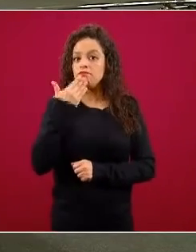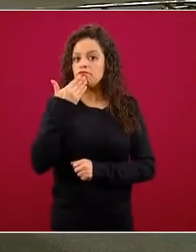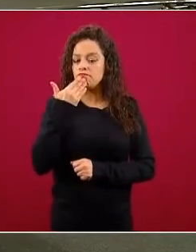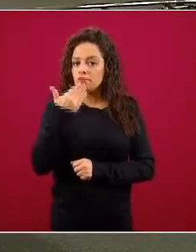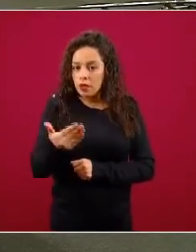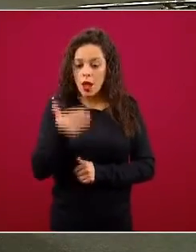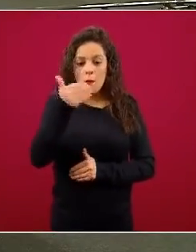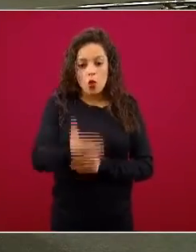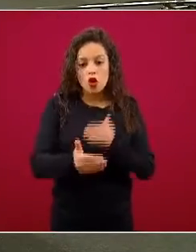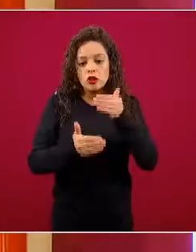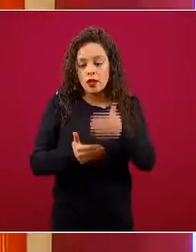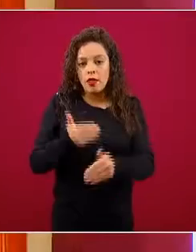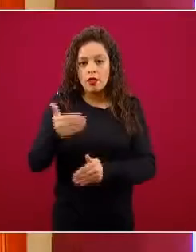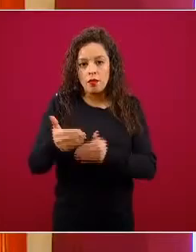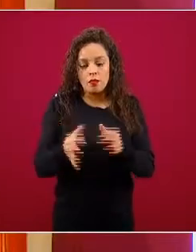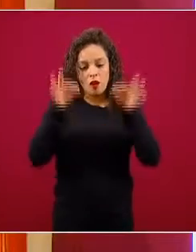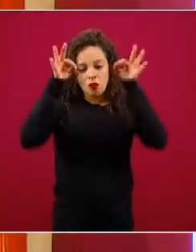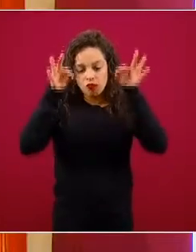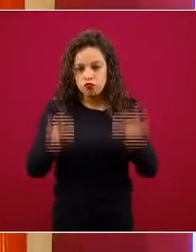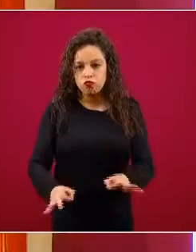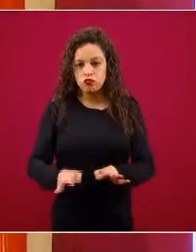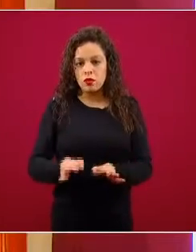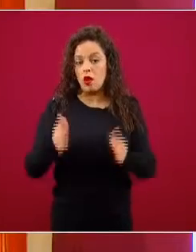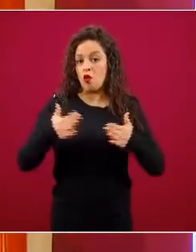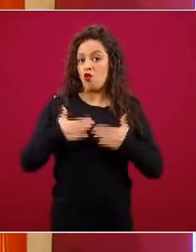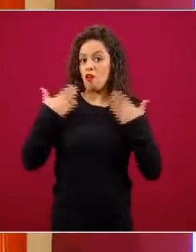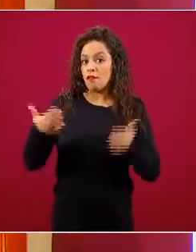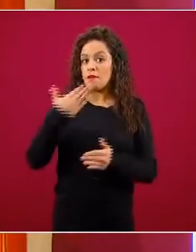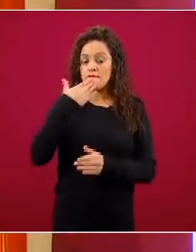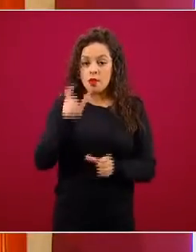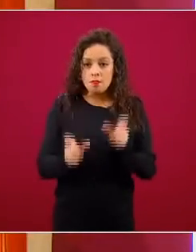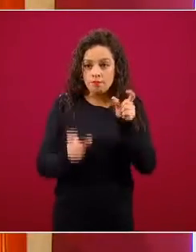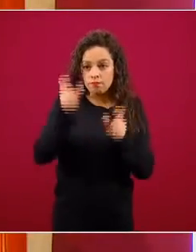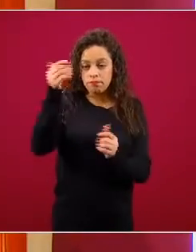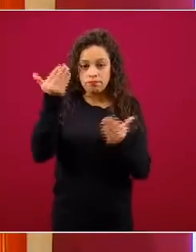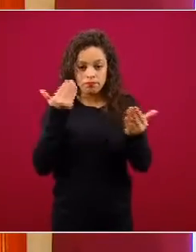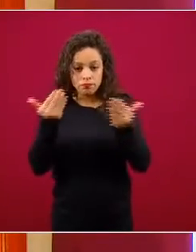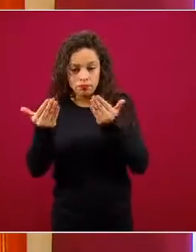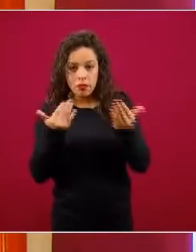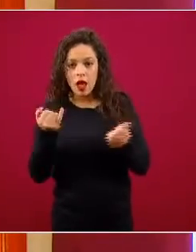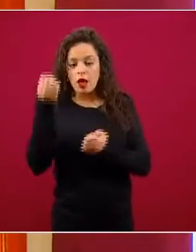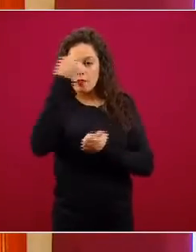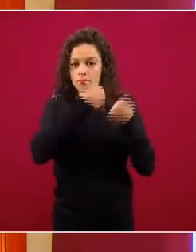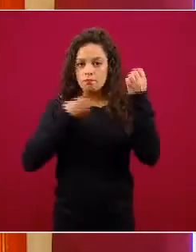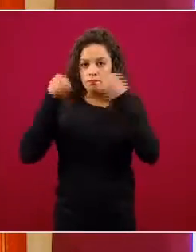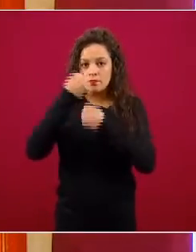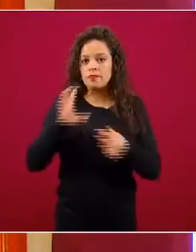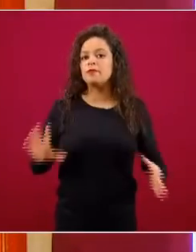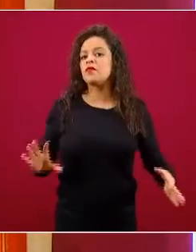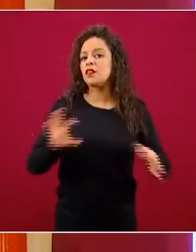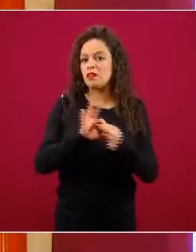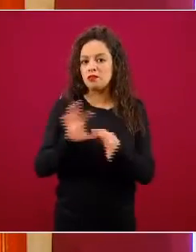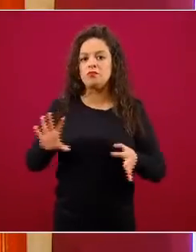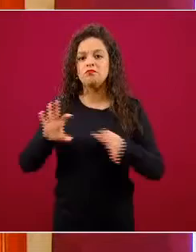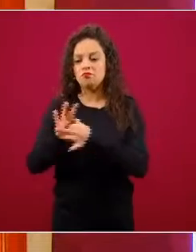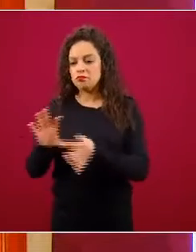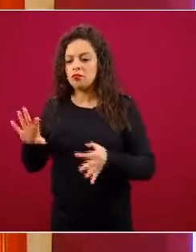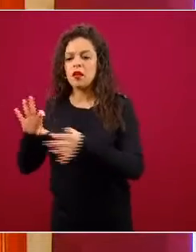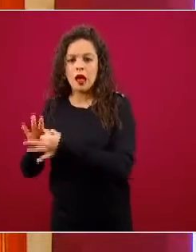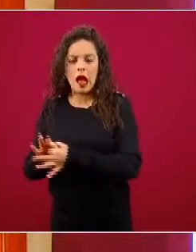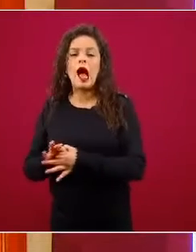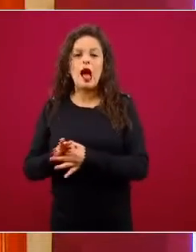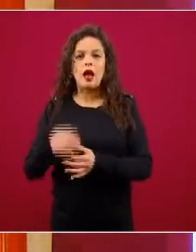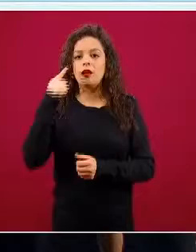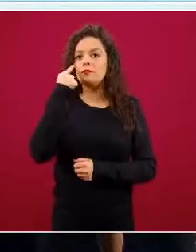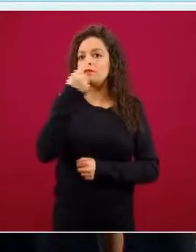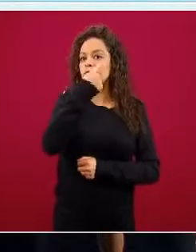formales para tener tanto estadísticas confiables como análisis apropiados que puedan ser transparentemente